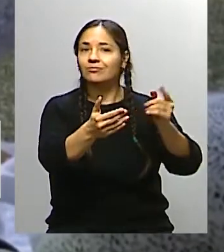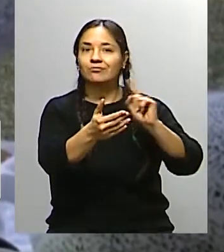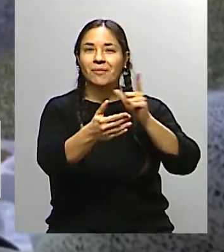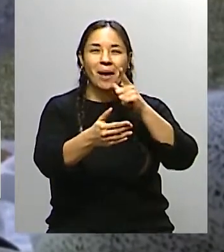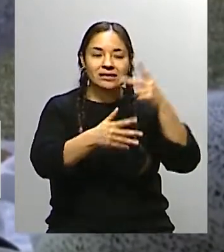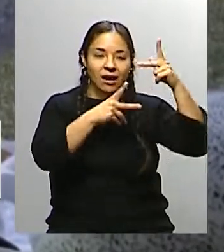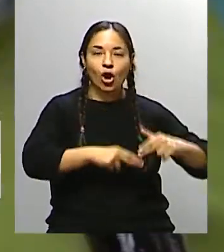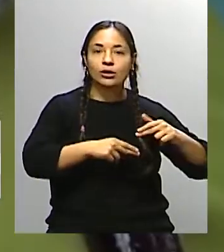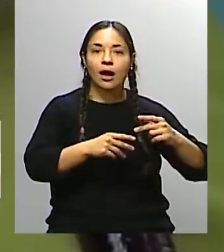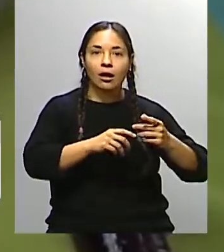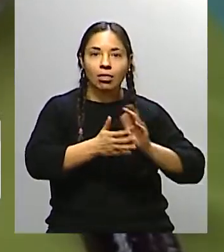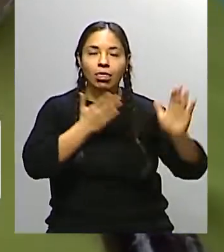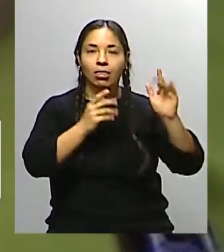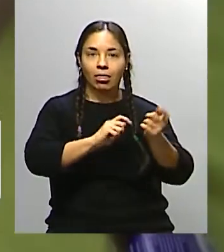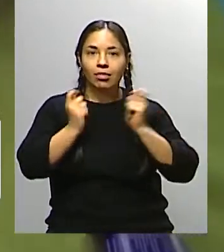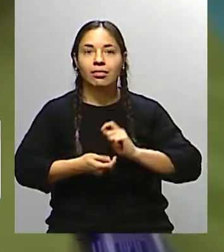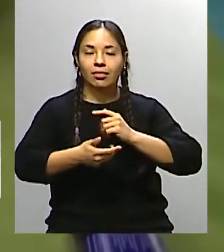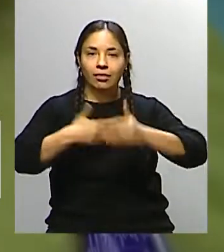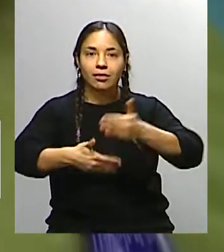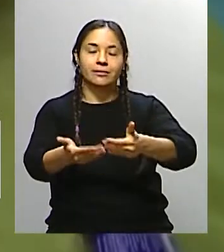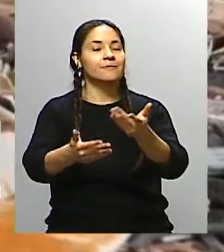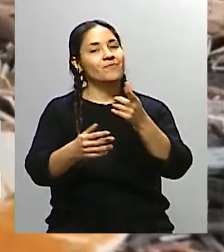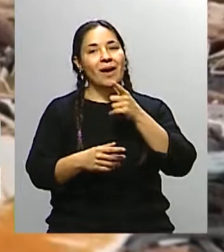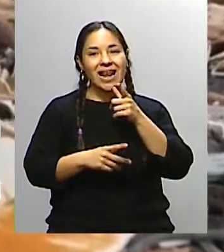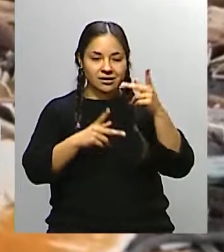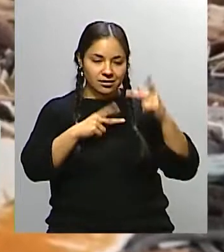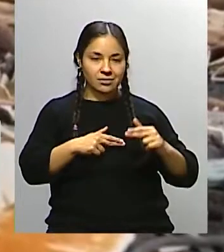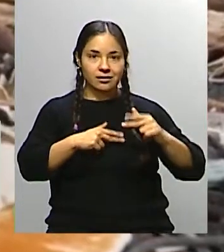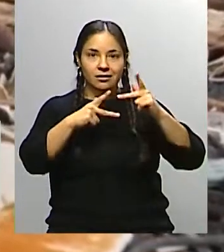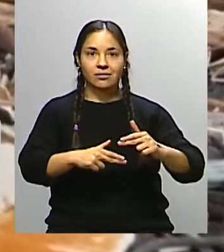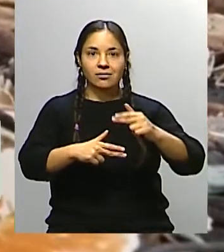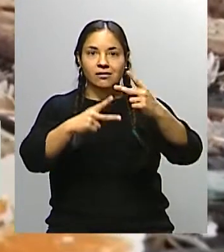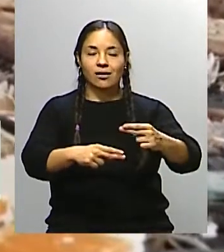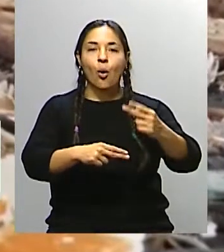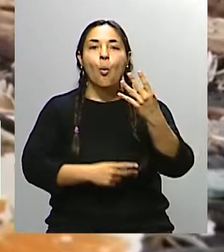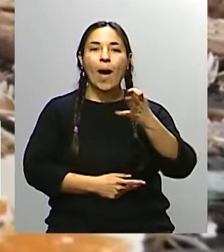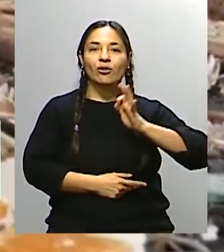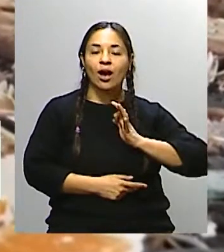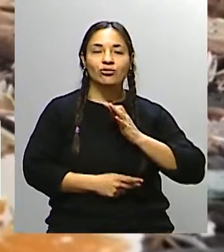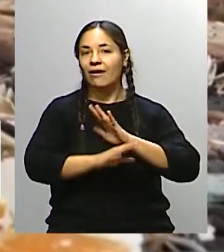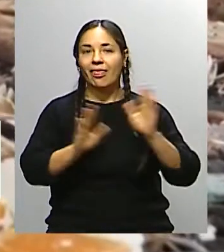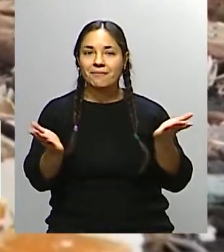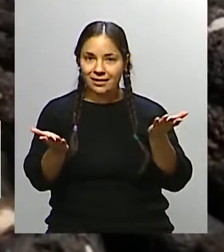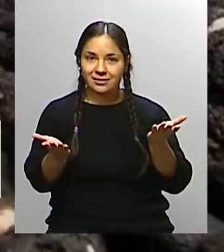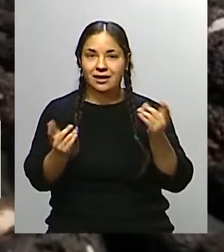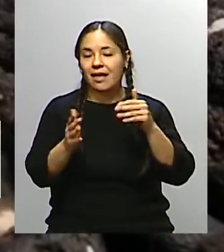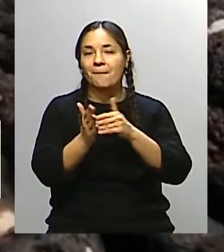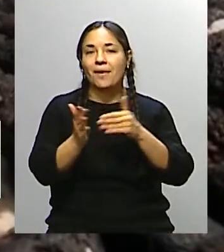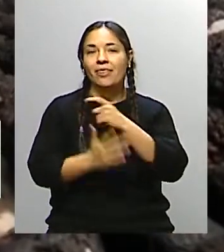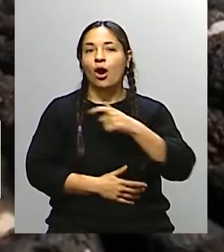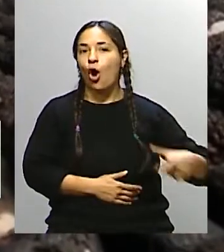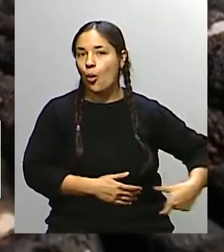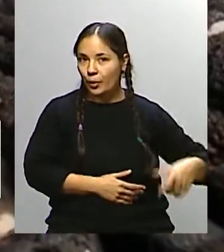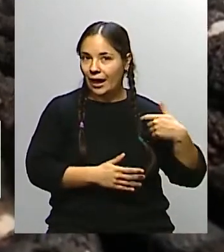de Estado a largo plazo, sino que se fragmenta en periodos de 4 años o 5 años, de acuerdo a lo que dure el periodo